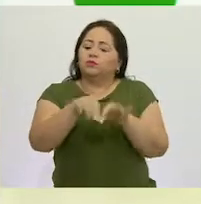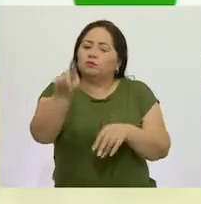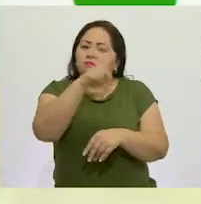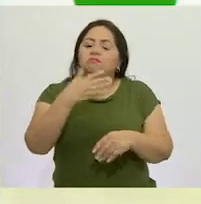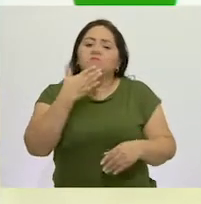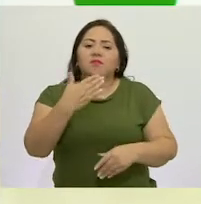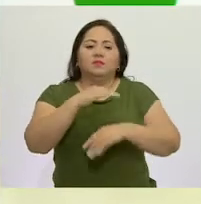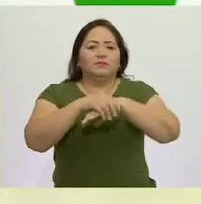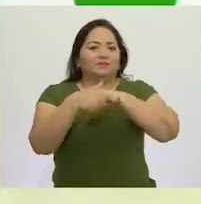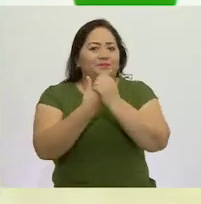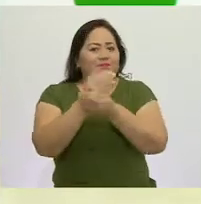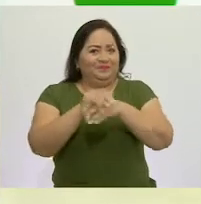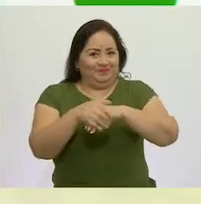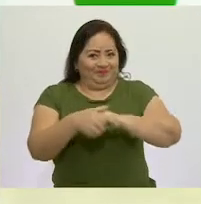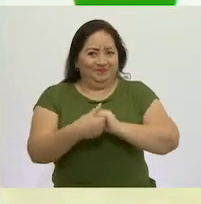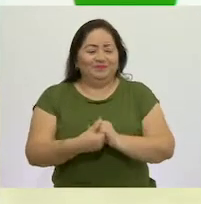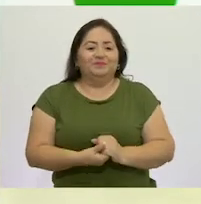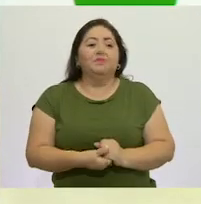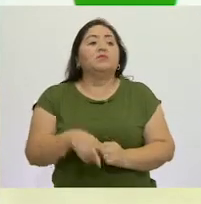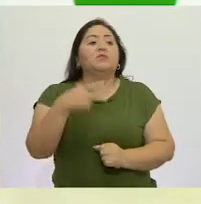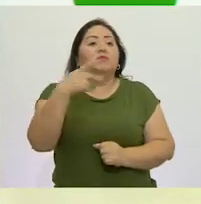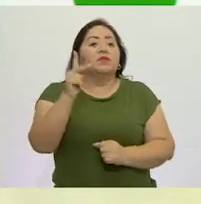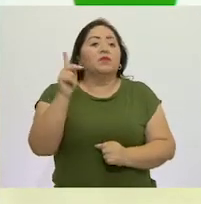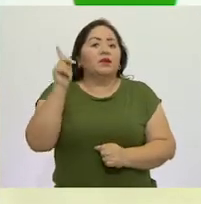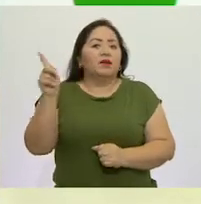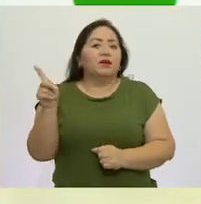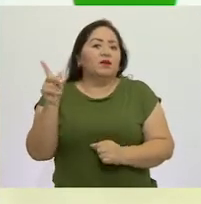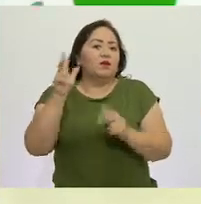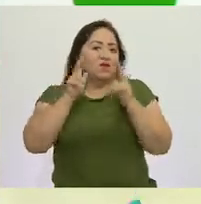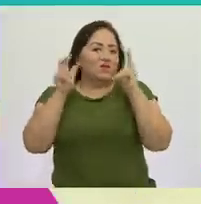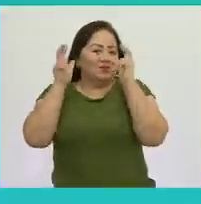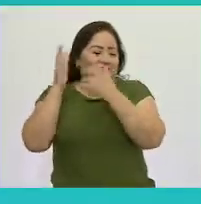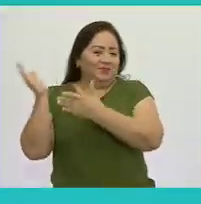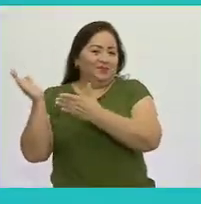lavarnos bien las manos. Adelante, Ajolisto.